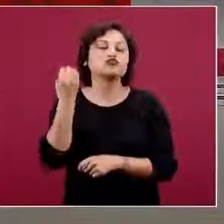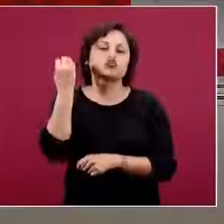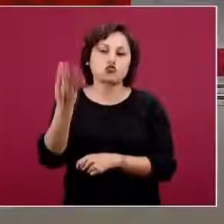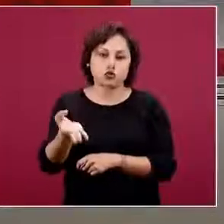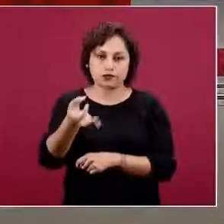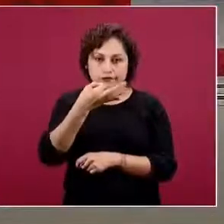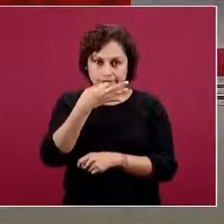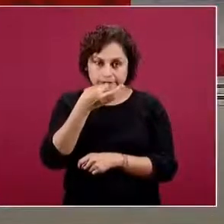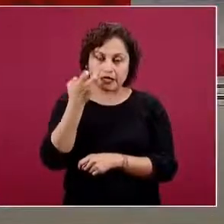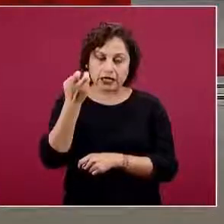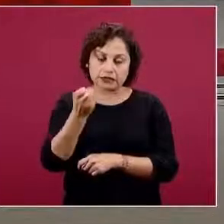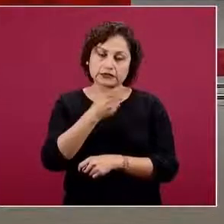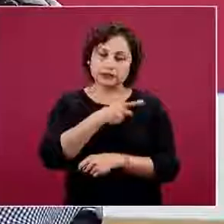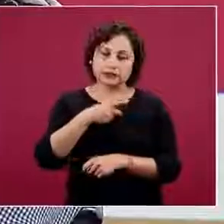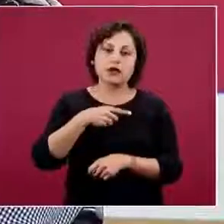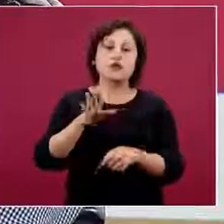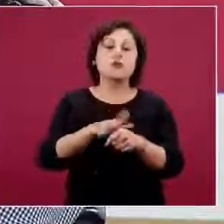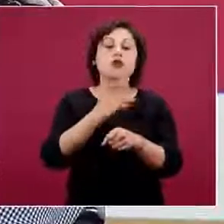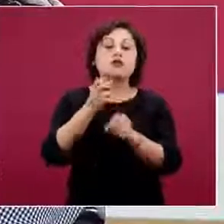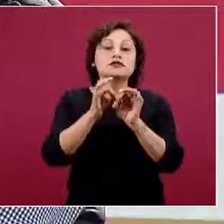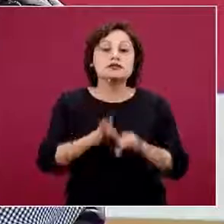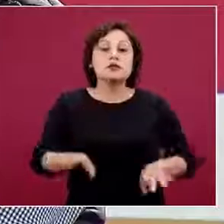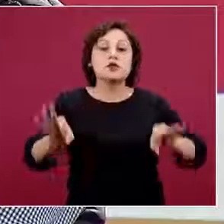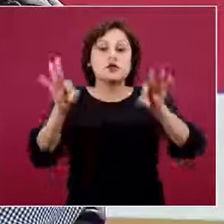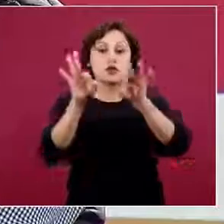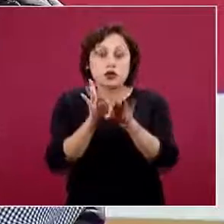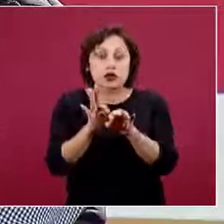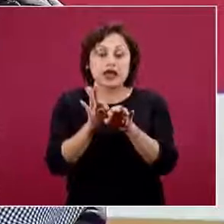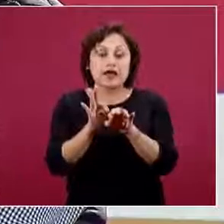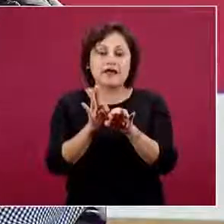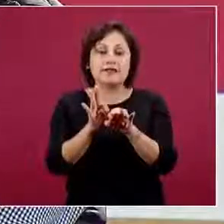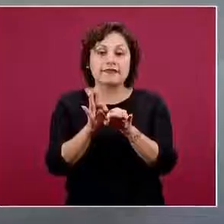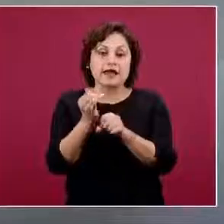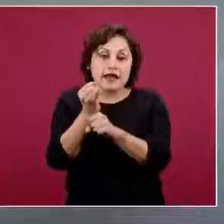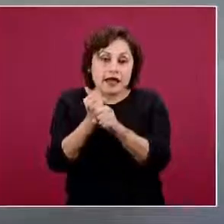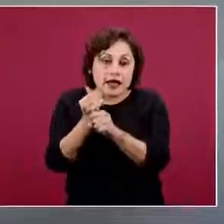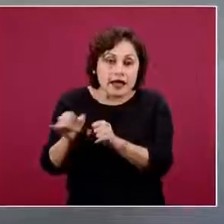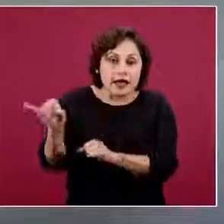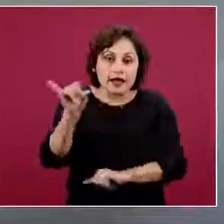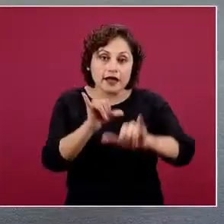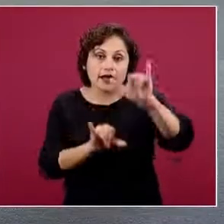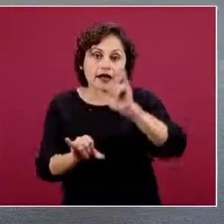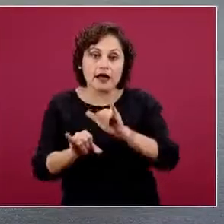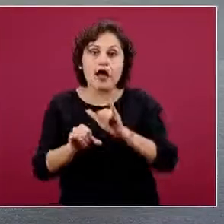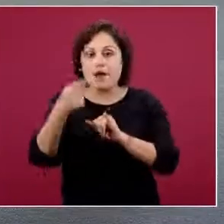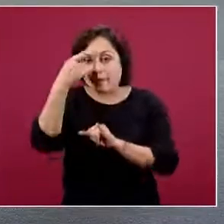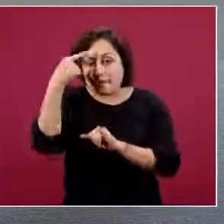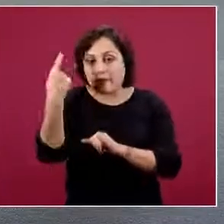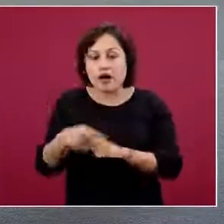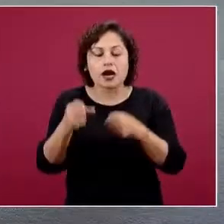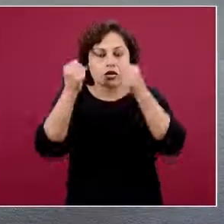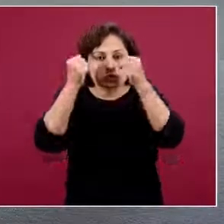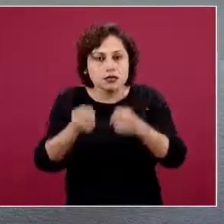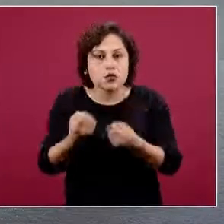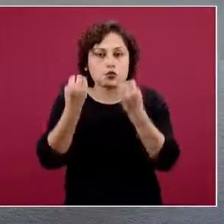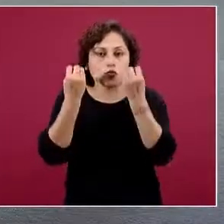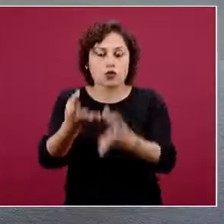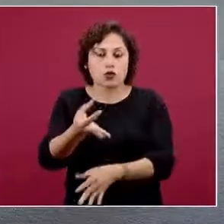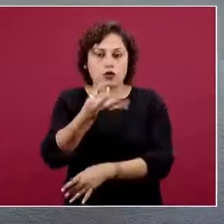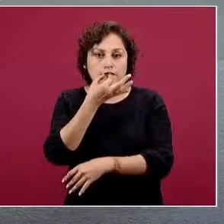influenza, y de ahí la importancia de poder detectarlo a través de una prueba de laboratorio, ¿no? Entonces,